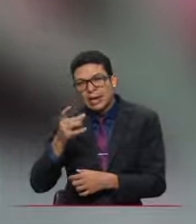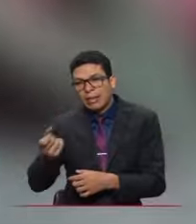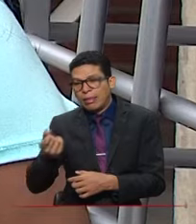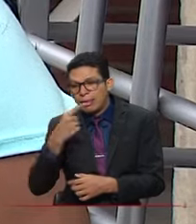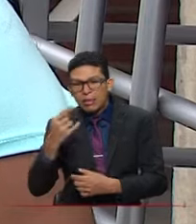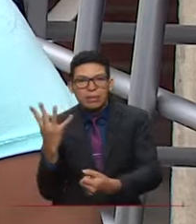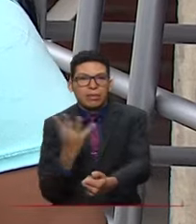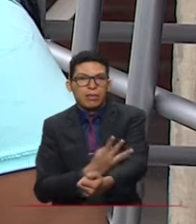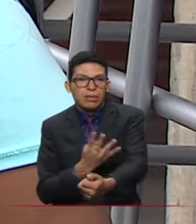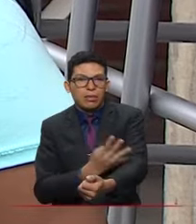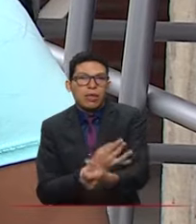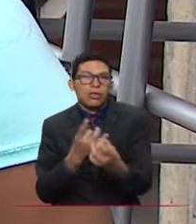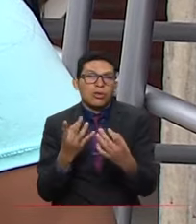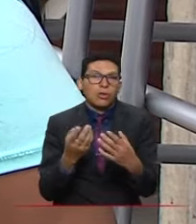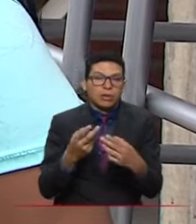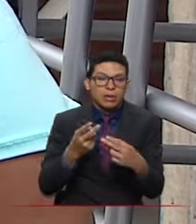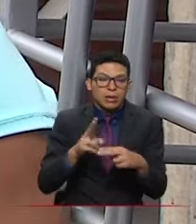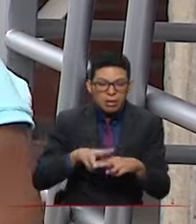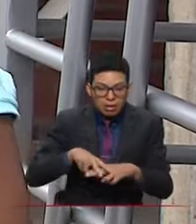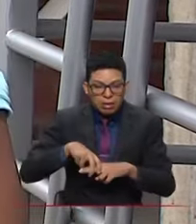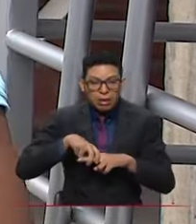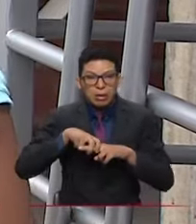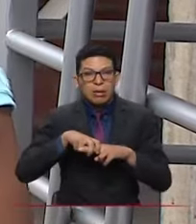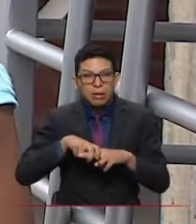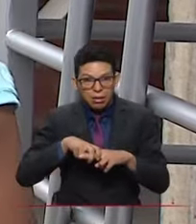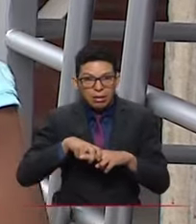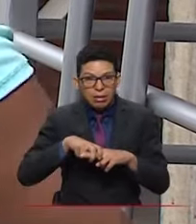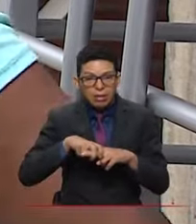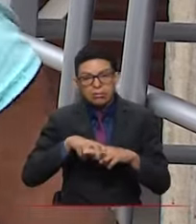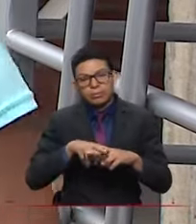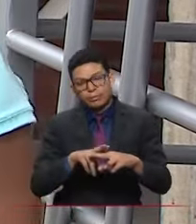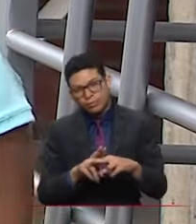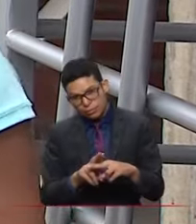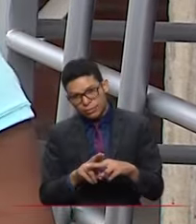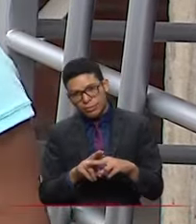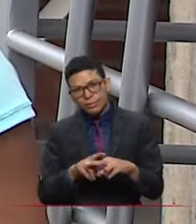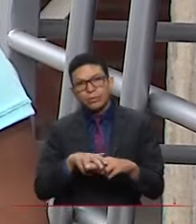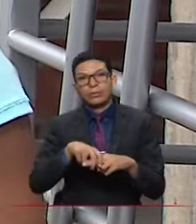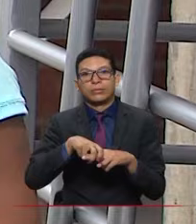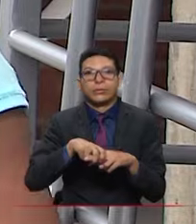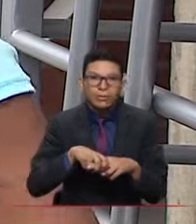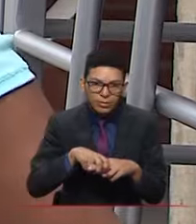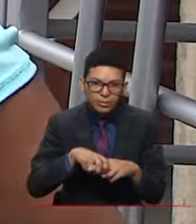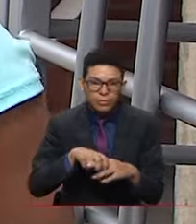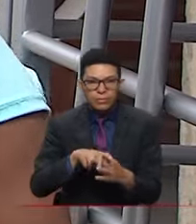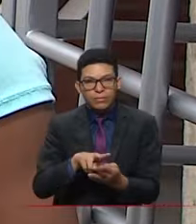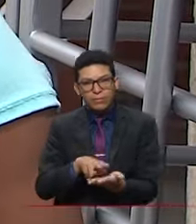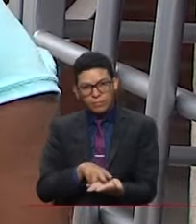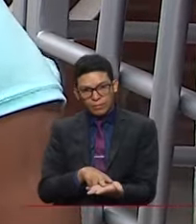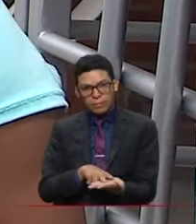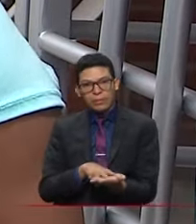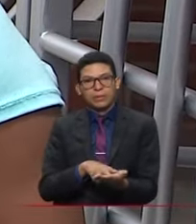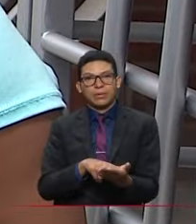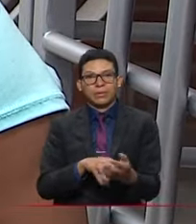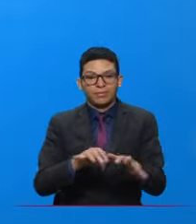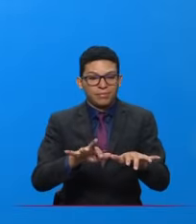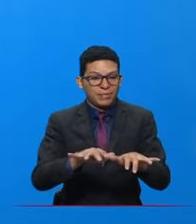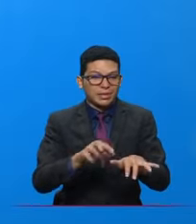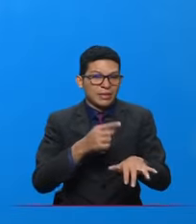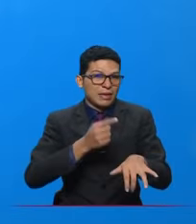Pues ella nomás se sienta, nomás porque no puede hacer otra cosa. Los dos pies, pues obvio, no tiene uno y el otro pues tampoco le